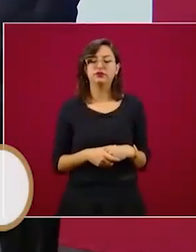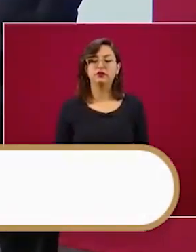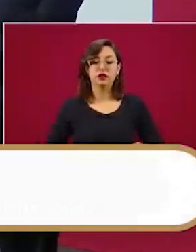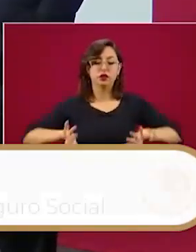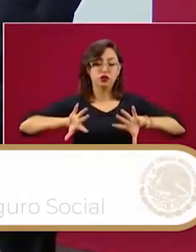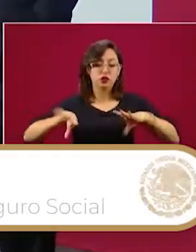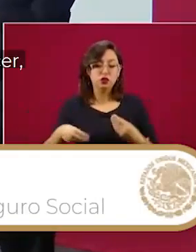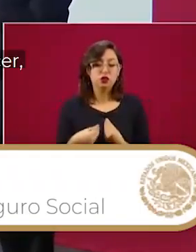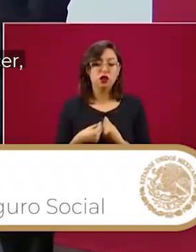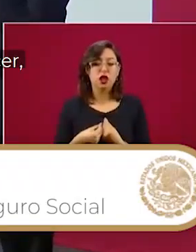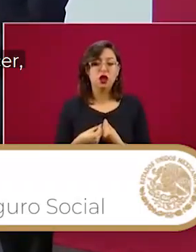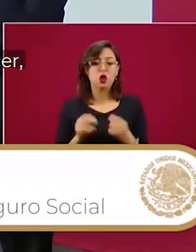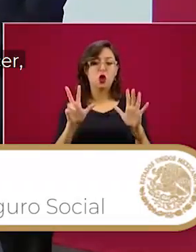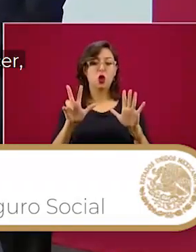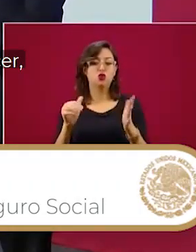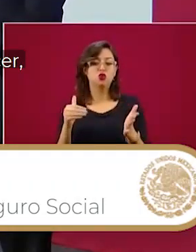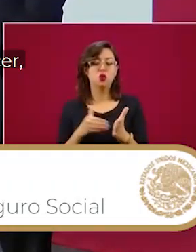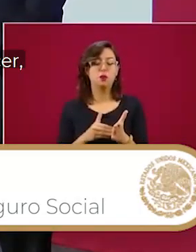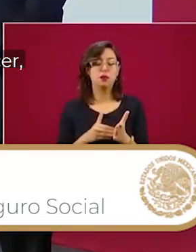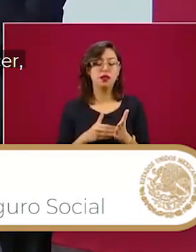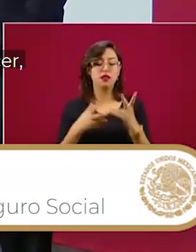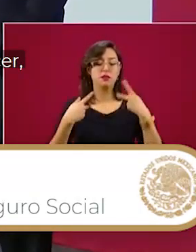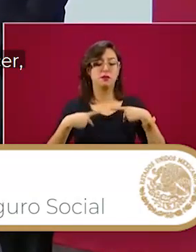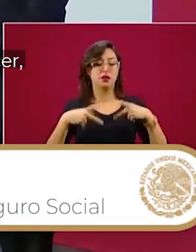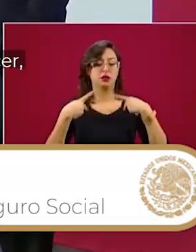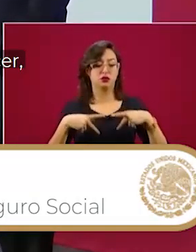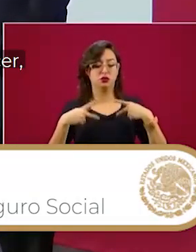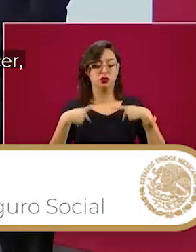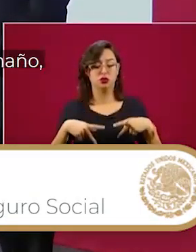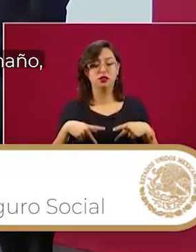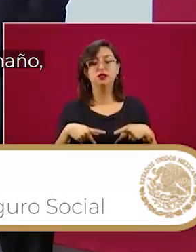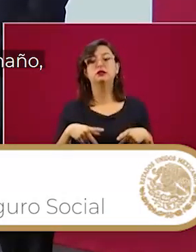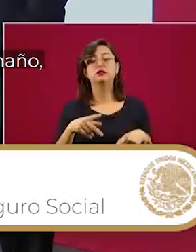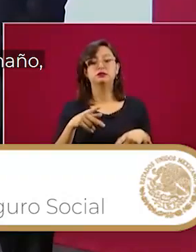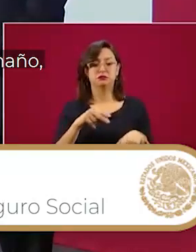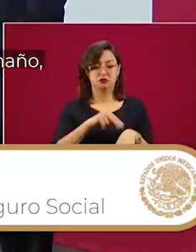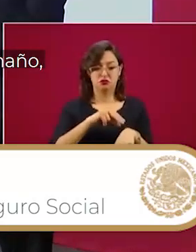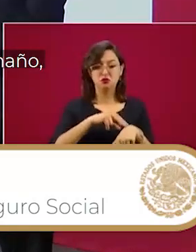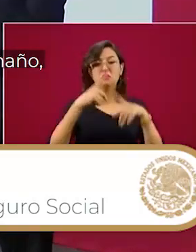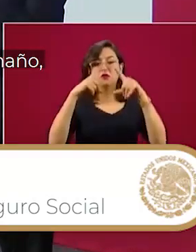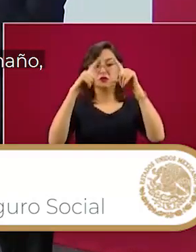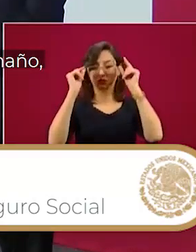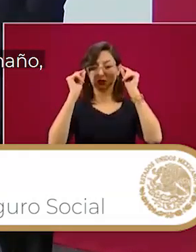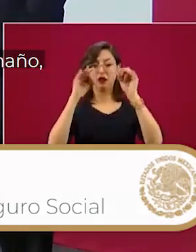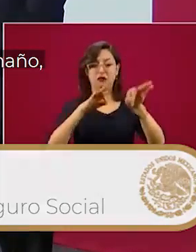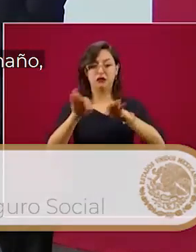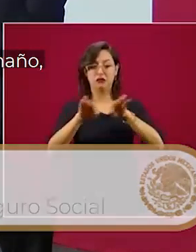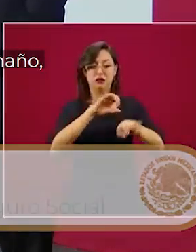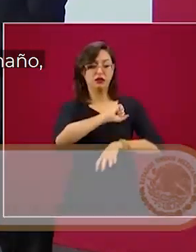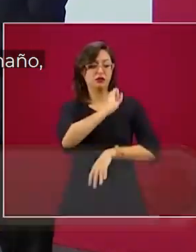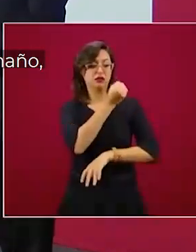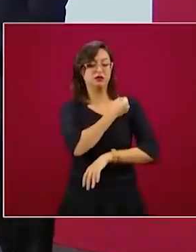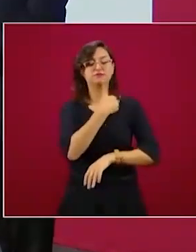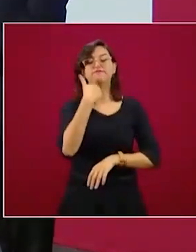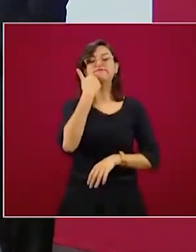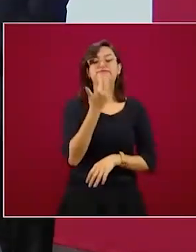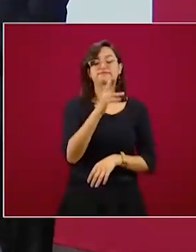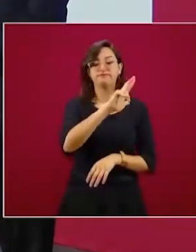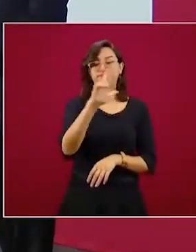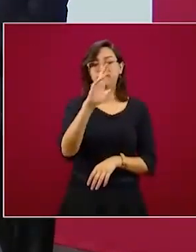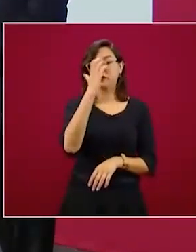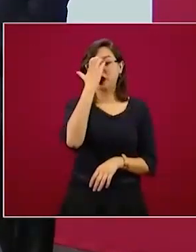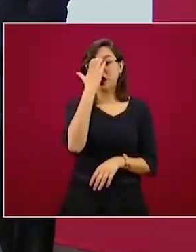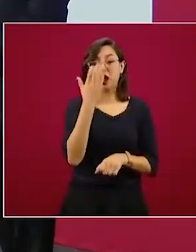mil profesionales de la salud que queremos reconocer y en este caso con una condecoración de este tamaño, de esta